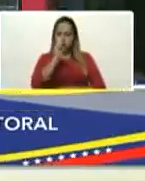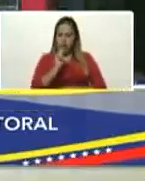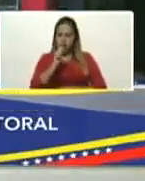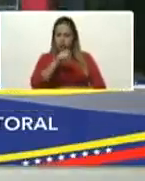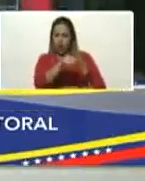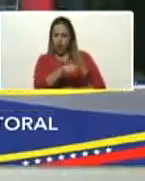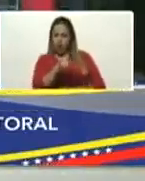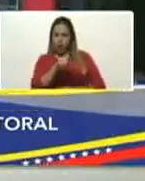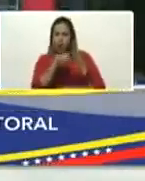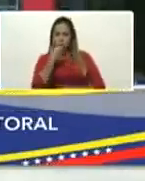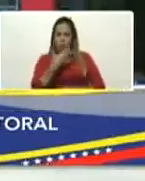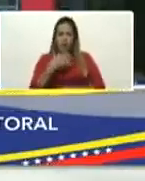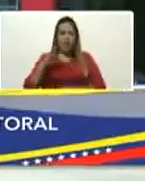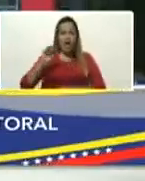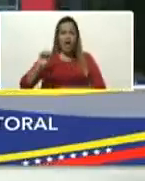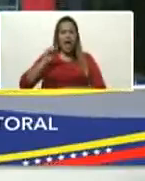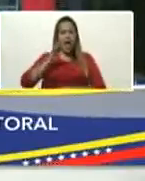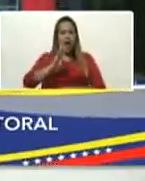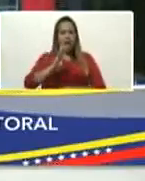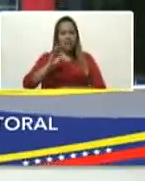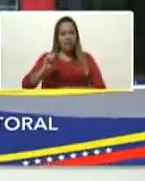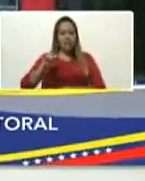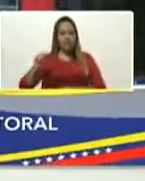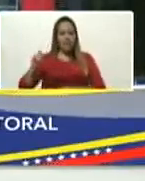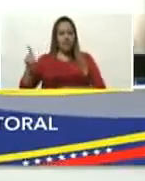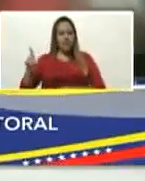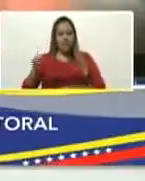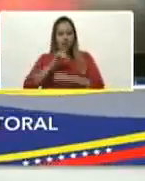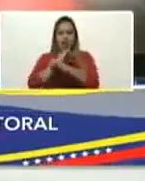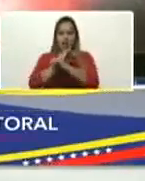la forma de manejar las emociones,